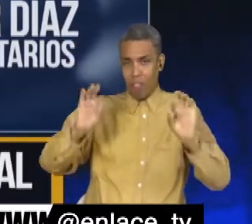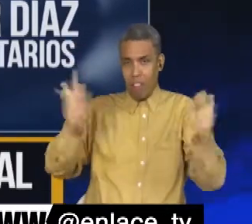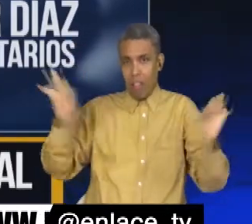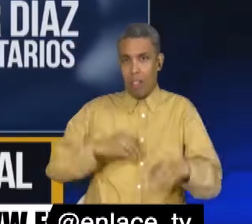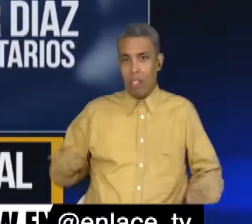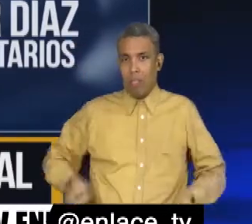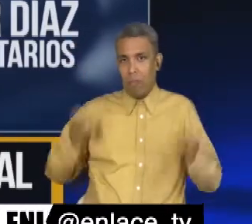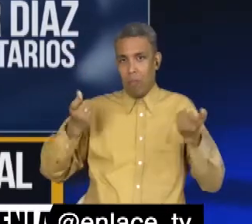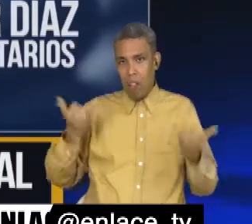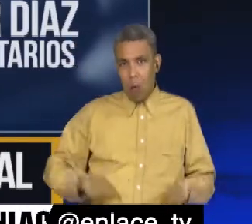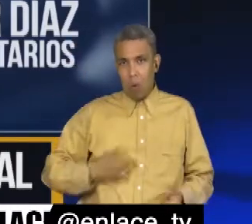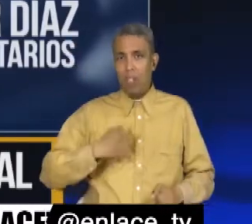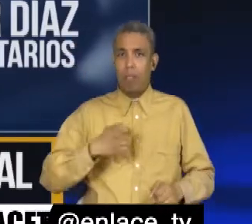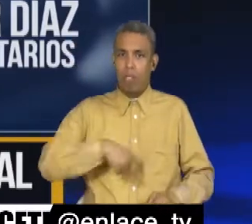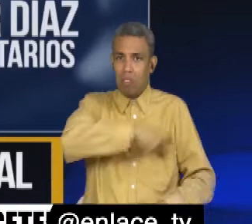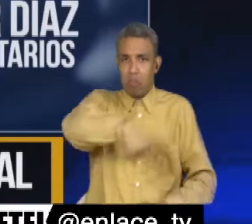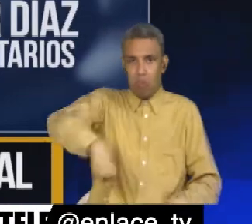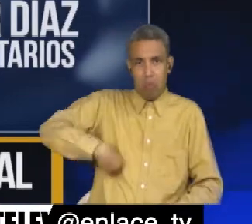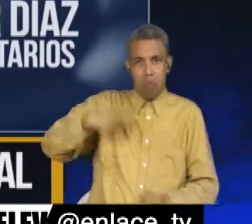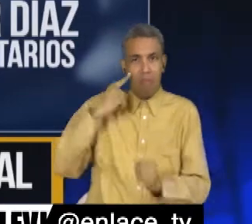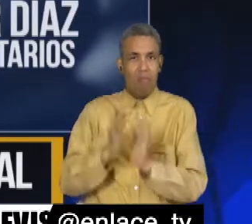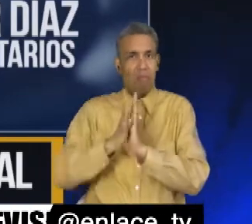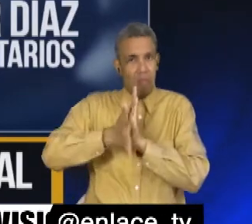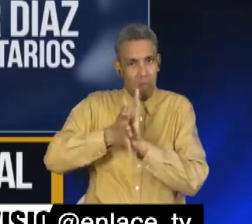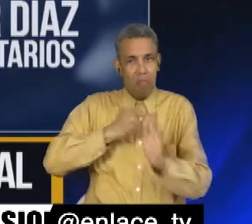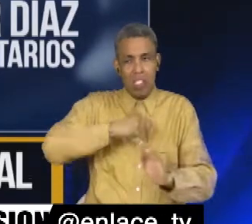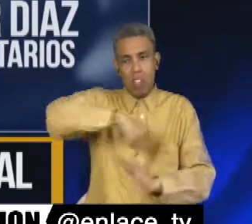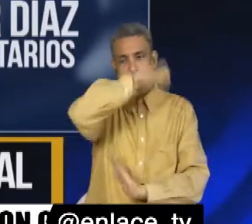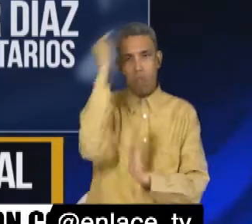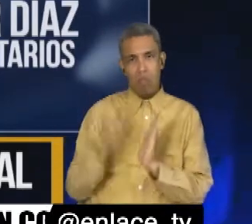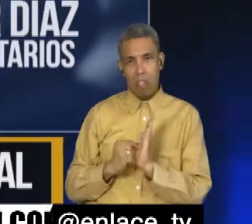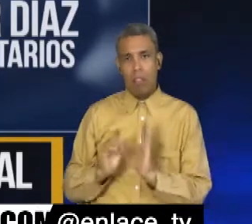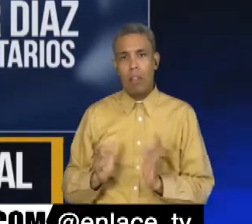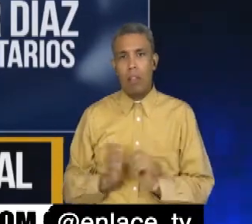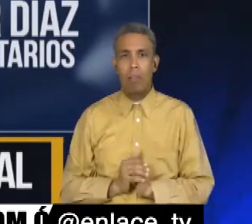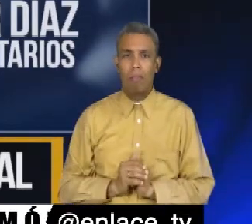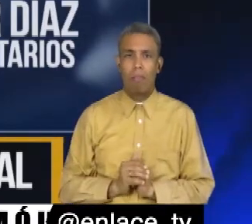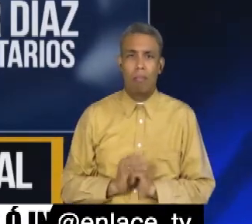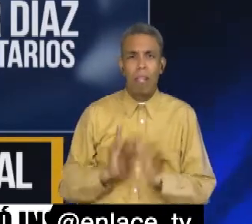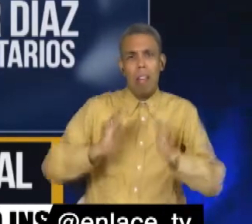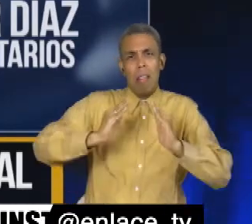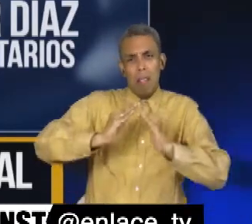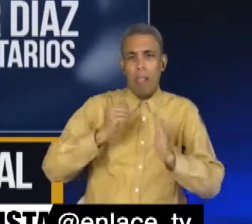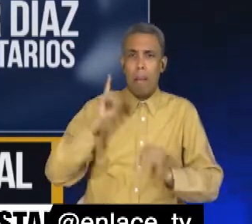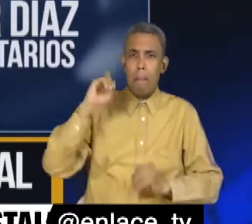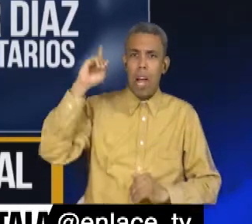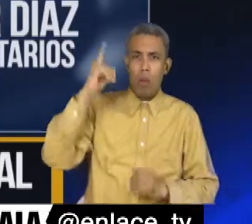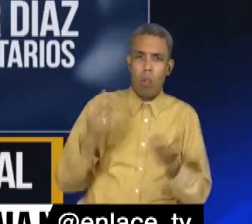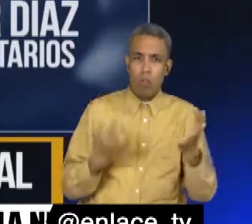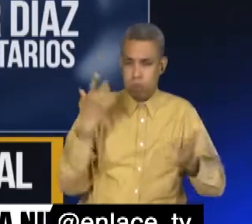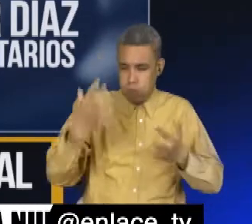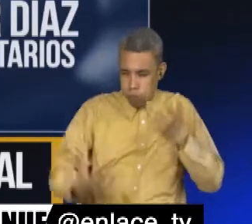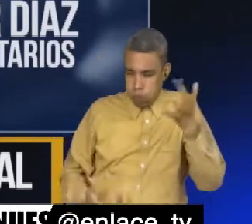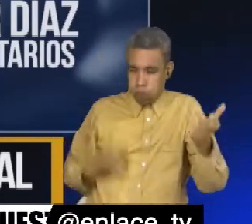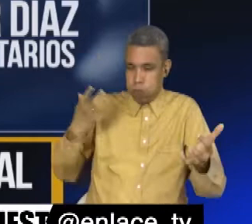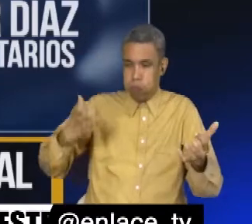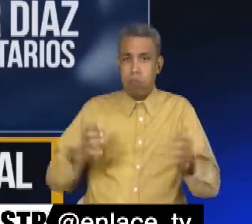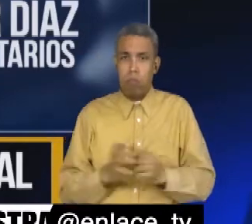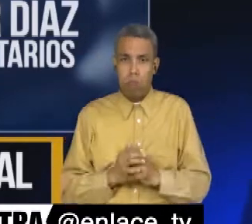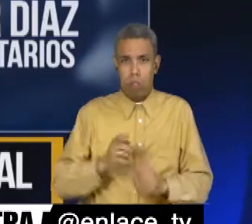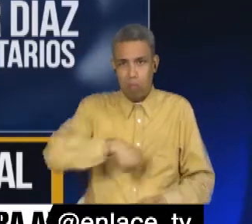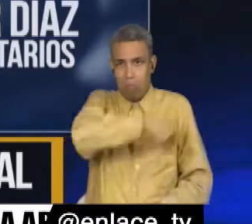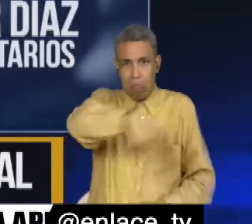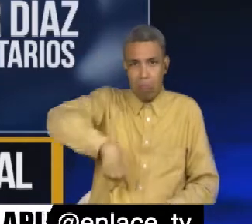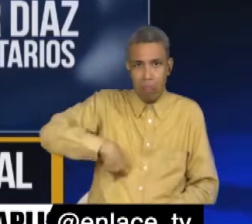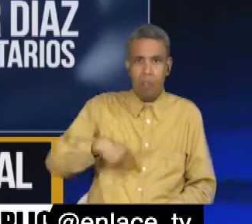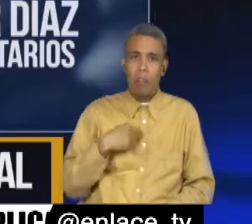Bermeja, donde se atendió incendio estructural en 2 viviendas de tabla por parte de 26 bomberos de nuestra